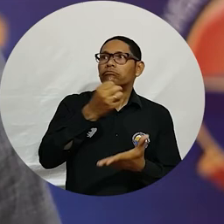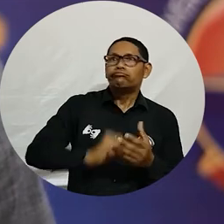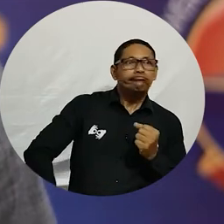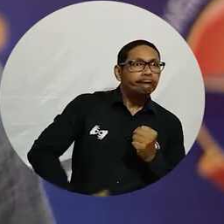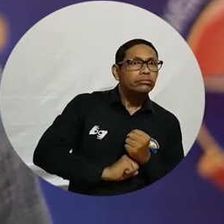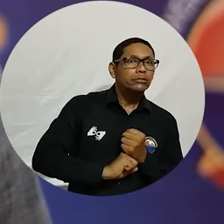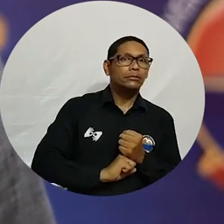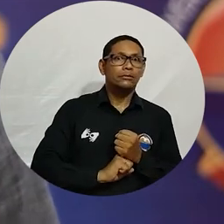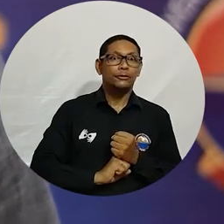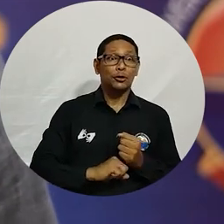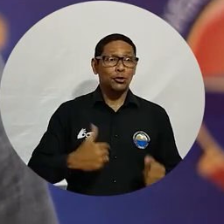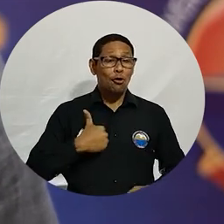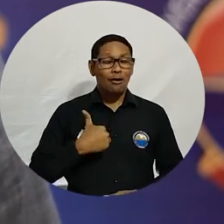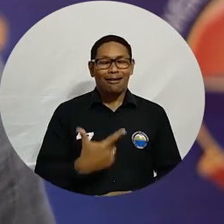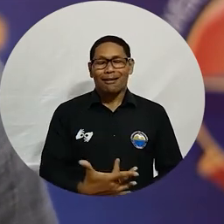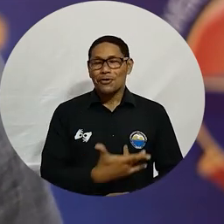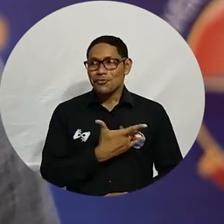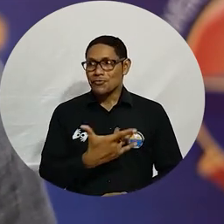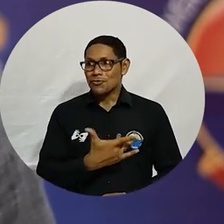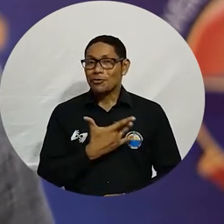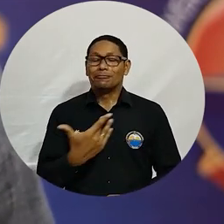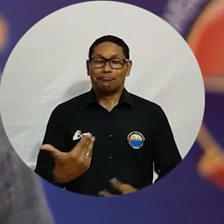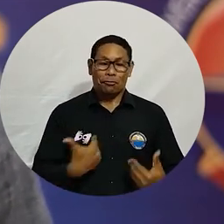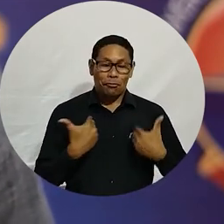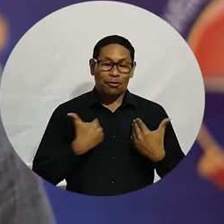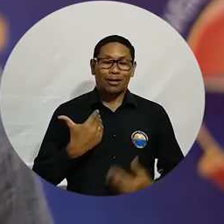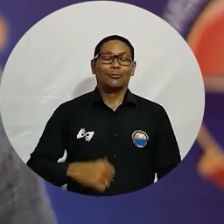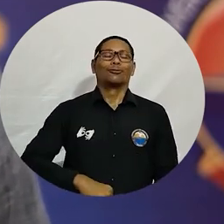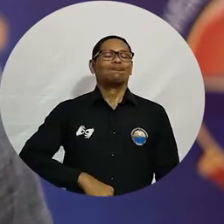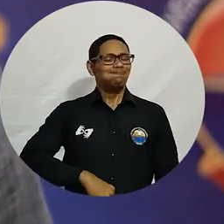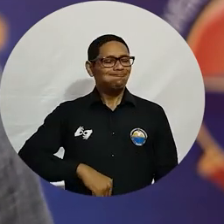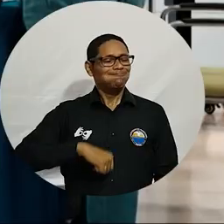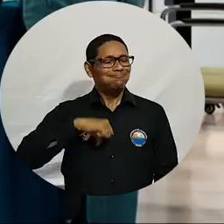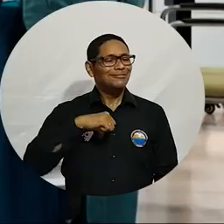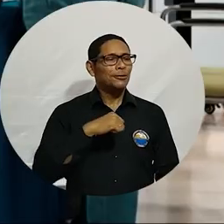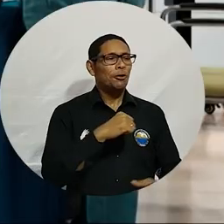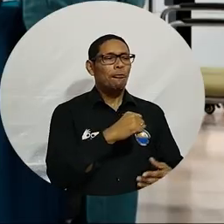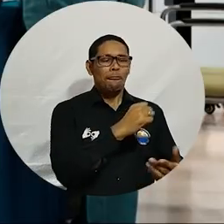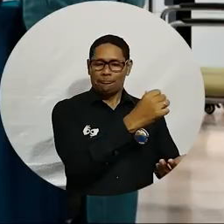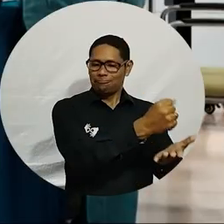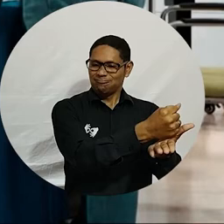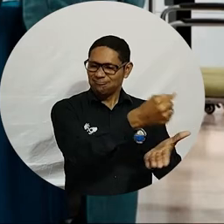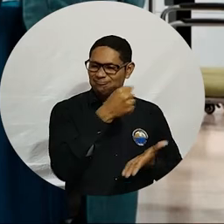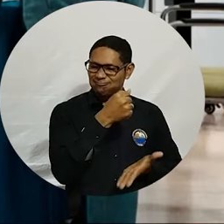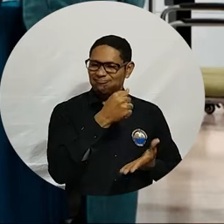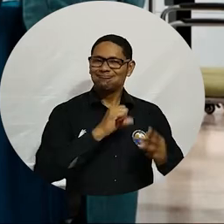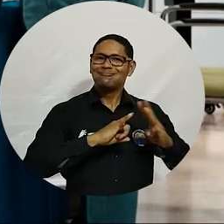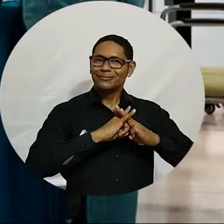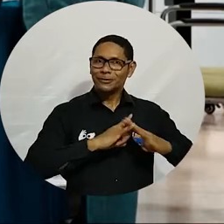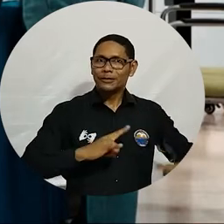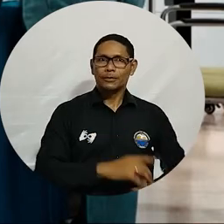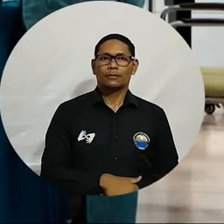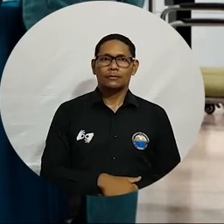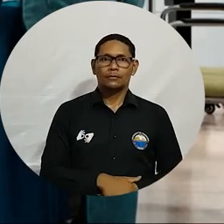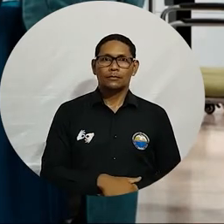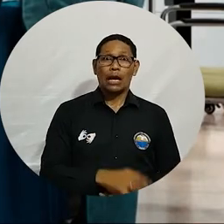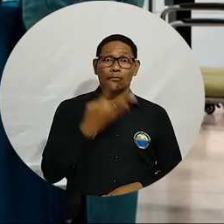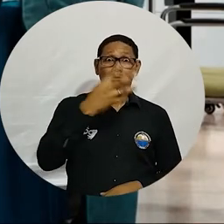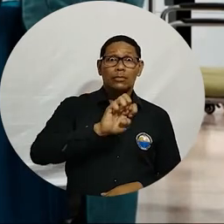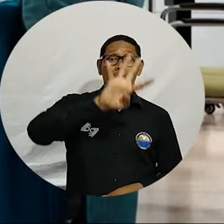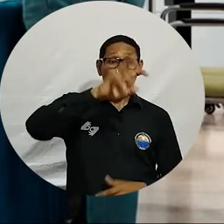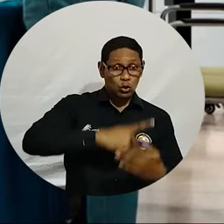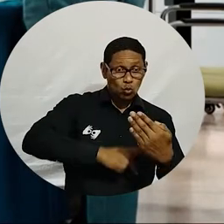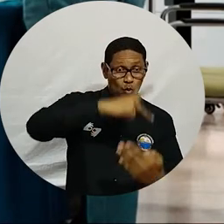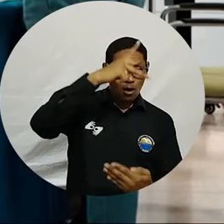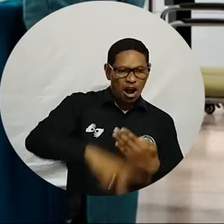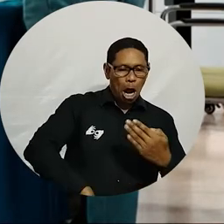mí es un gran orgullo contar con el apoyo del Alma Mater. En total son 19 proyectos que deberán llevarse a cabo